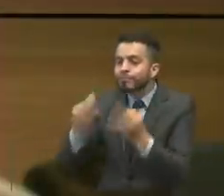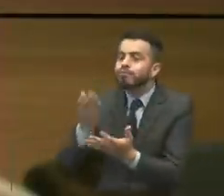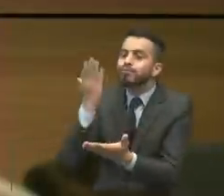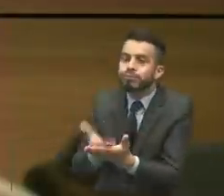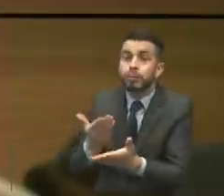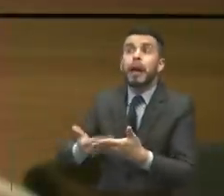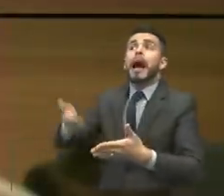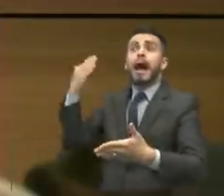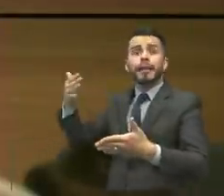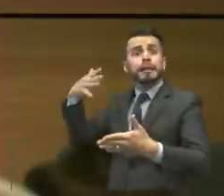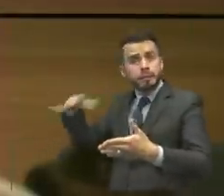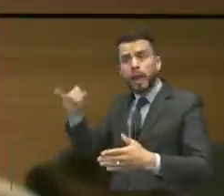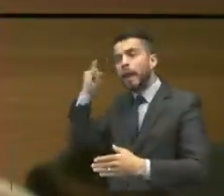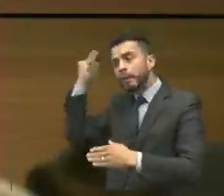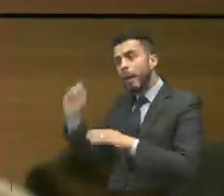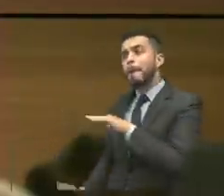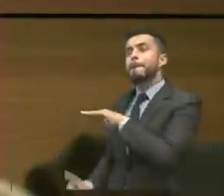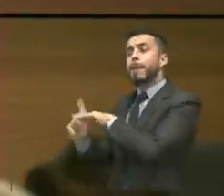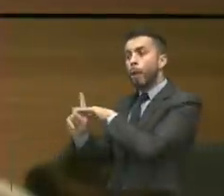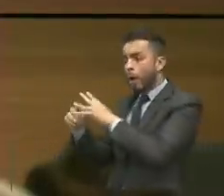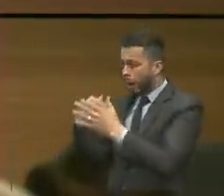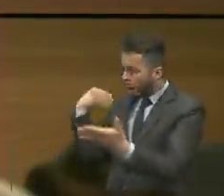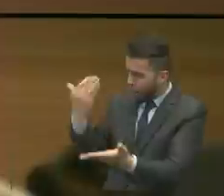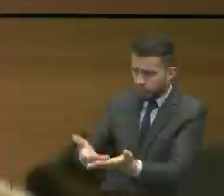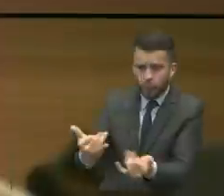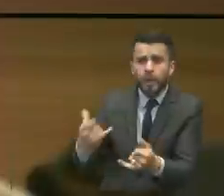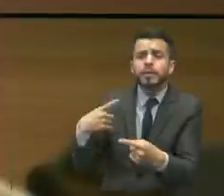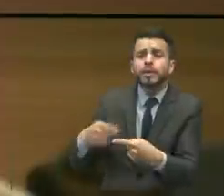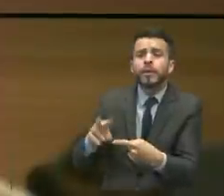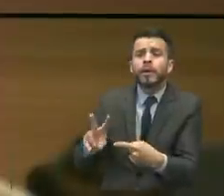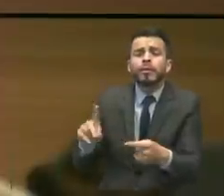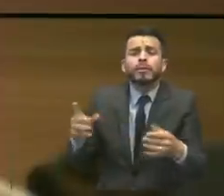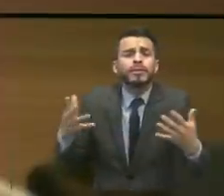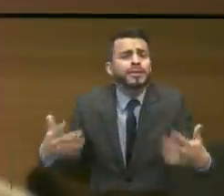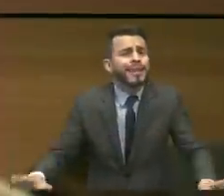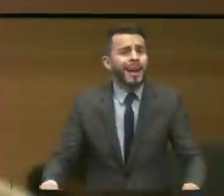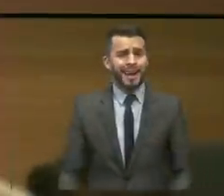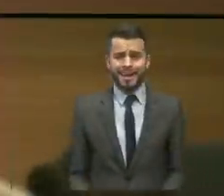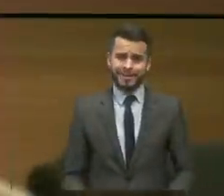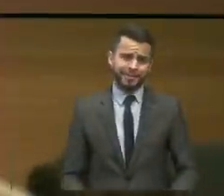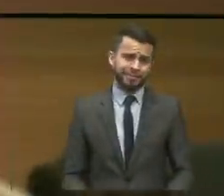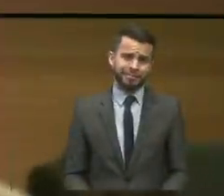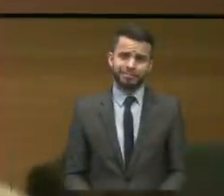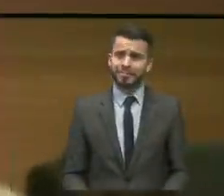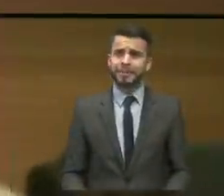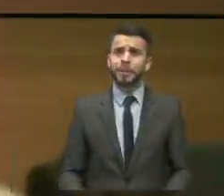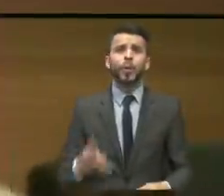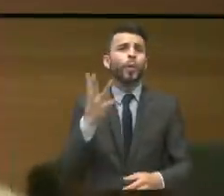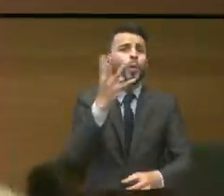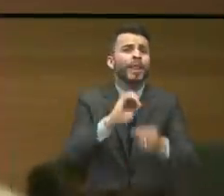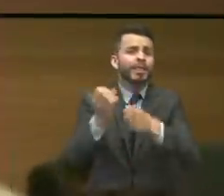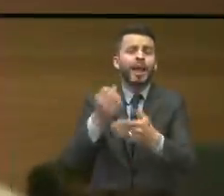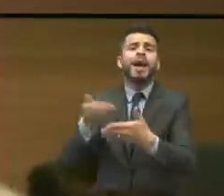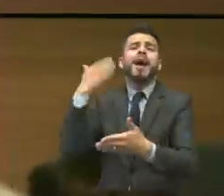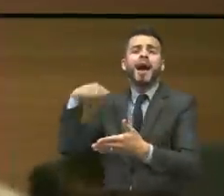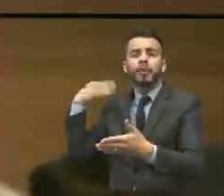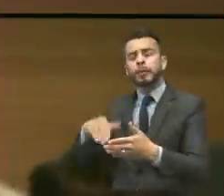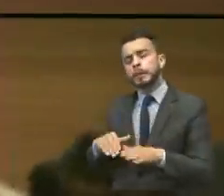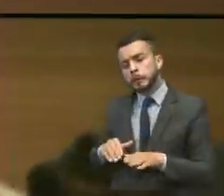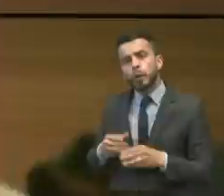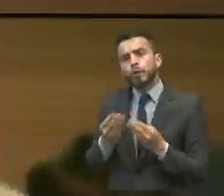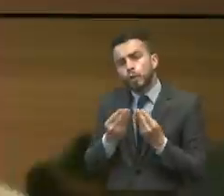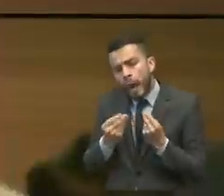sostenibilidad, de movilidad sostenible del siglo XXI, un modelo que llevamos más de 40 años pasito a